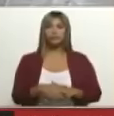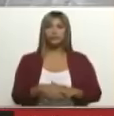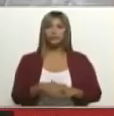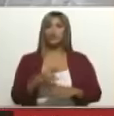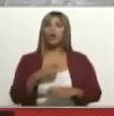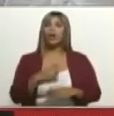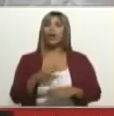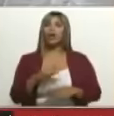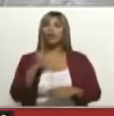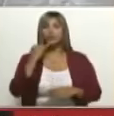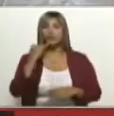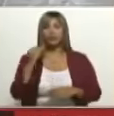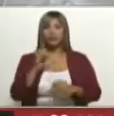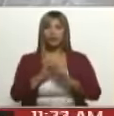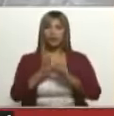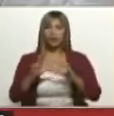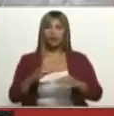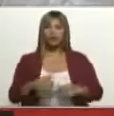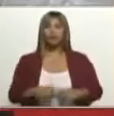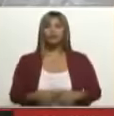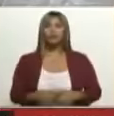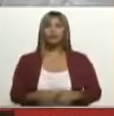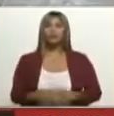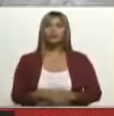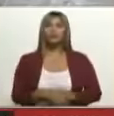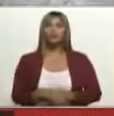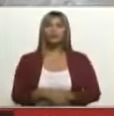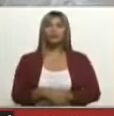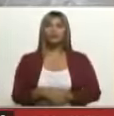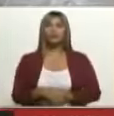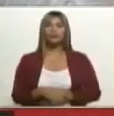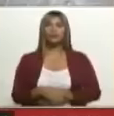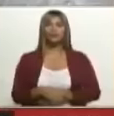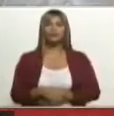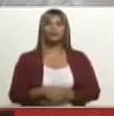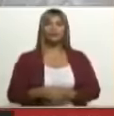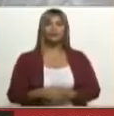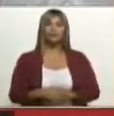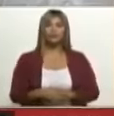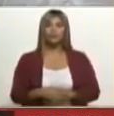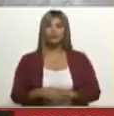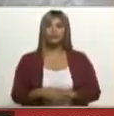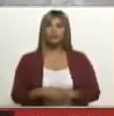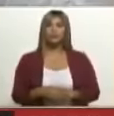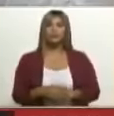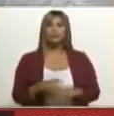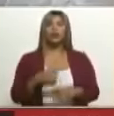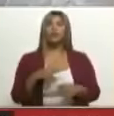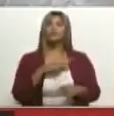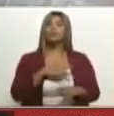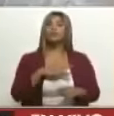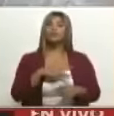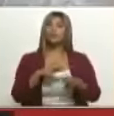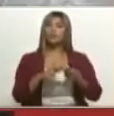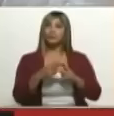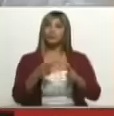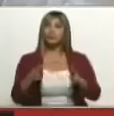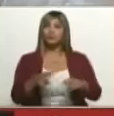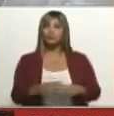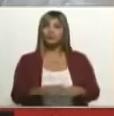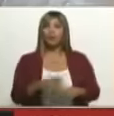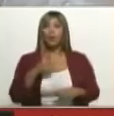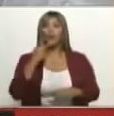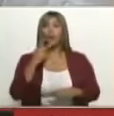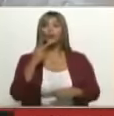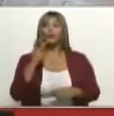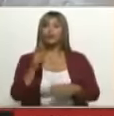Tenemos una estrategia clara que se deriva de la gran misión Cuadrantes de Paz, que es la Política Nacional de